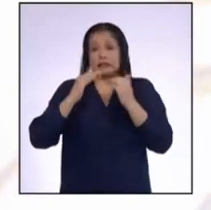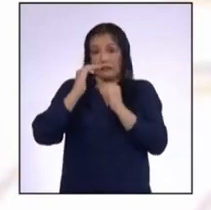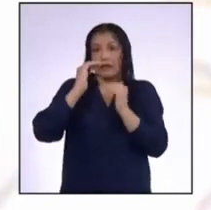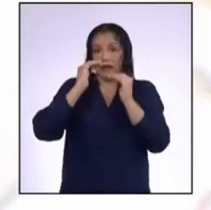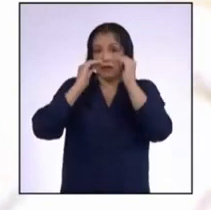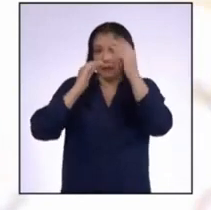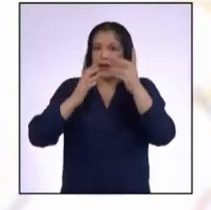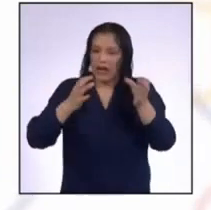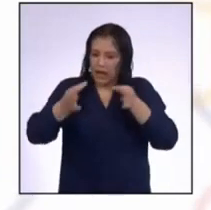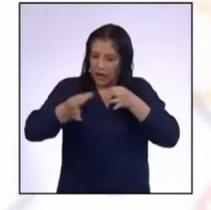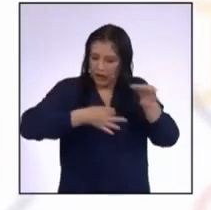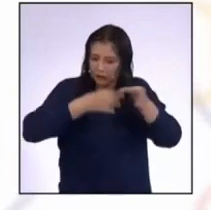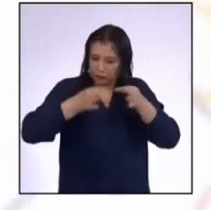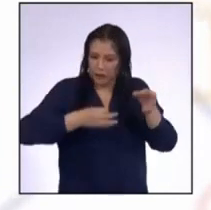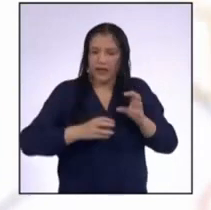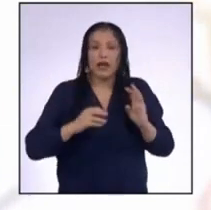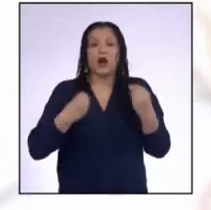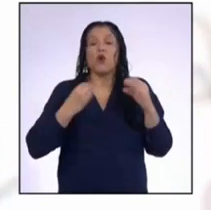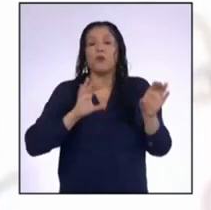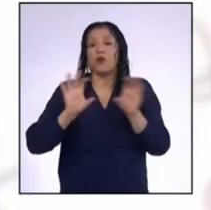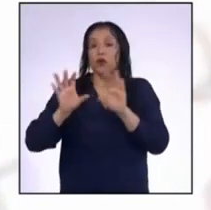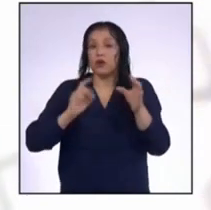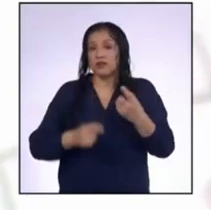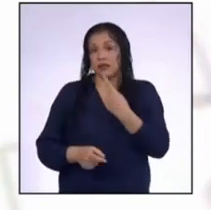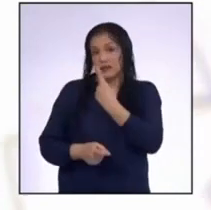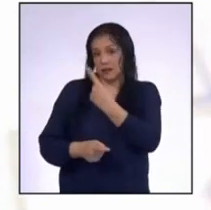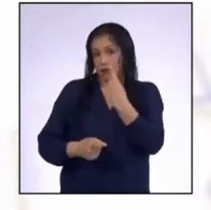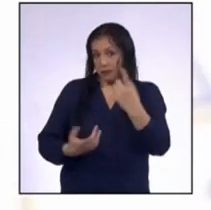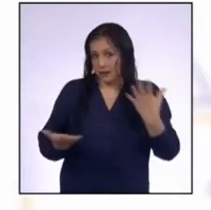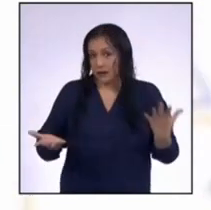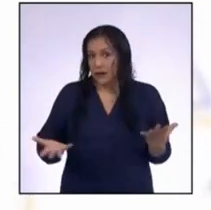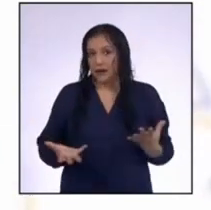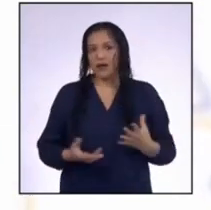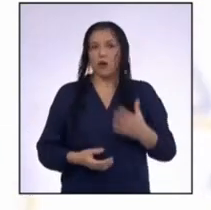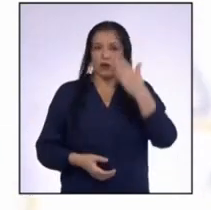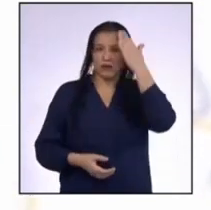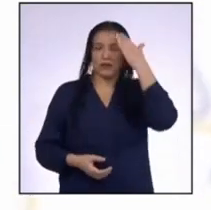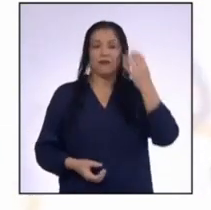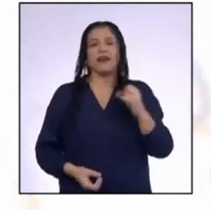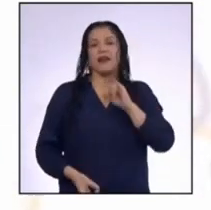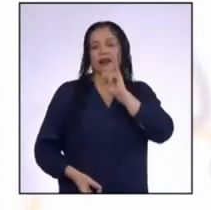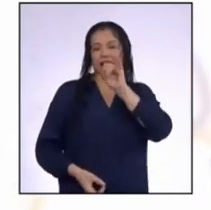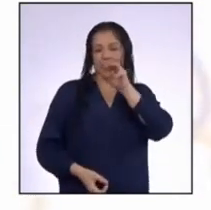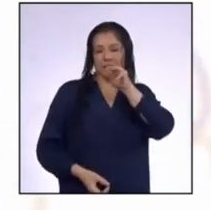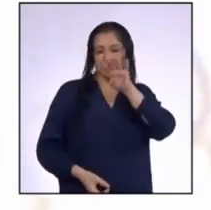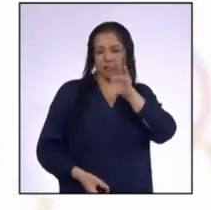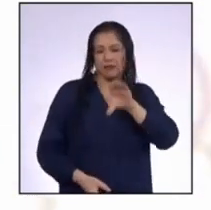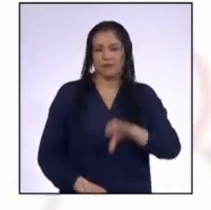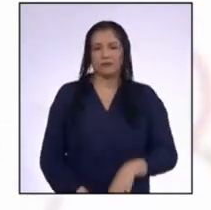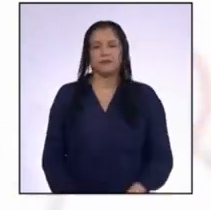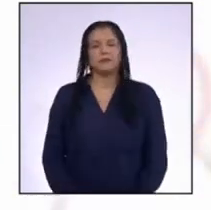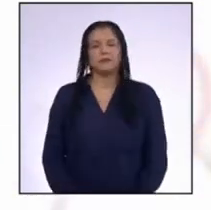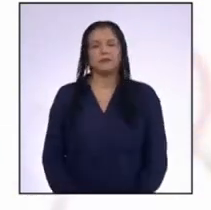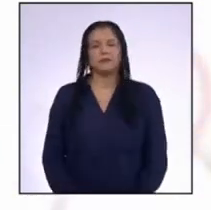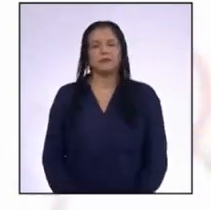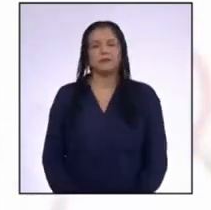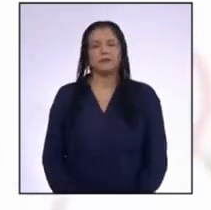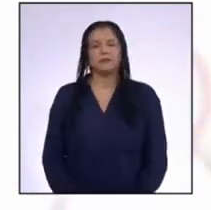Explica el procedimiento que realizaste para calcular el IMC.